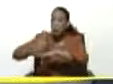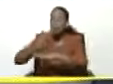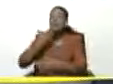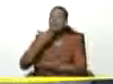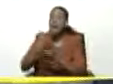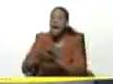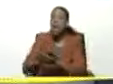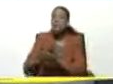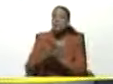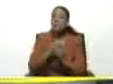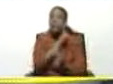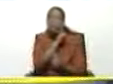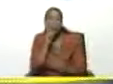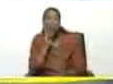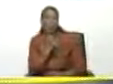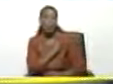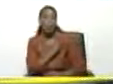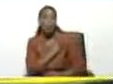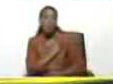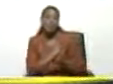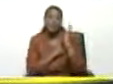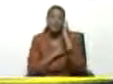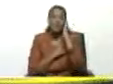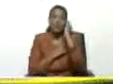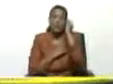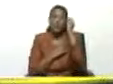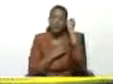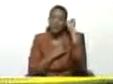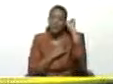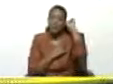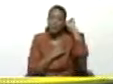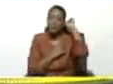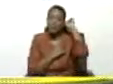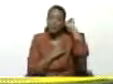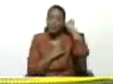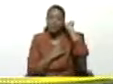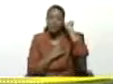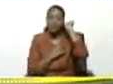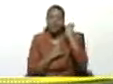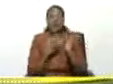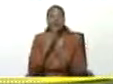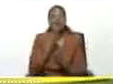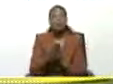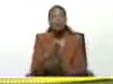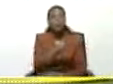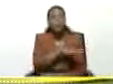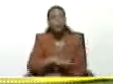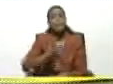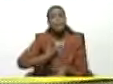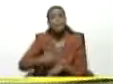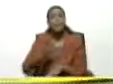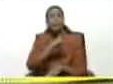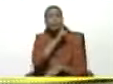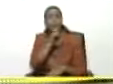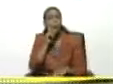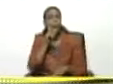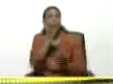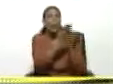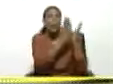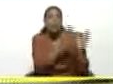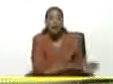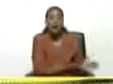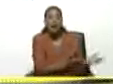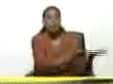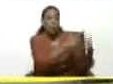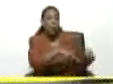y hablar en nombre de la universidad como un pleno y espectacular agradecimiento en nombre de todos los estudiantes de